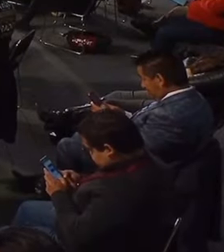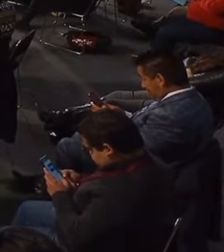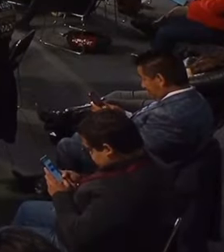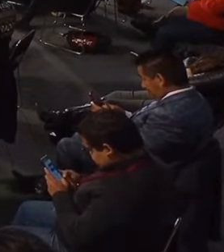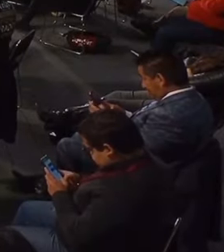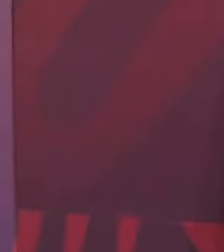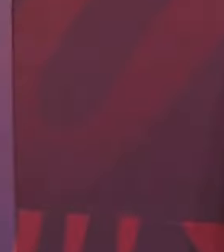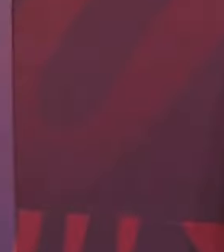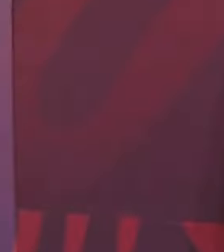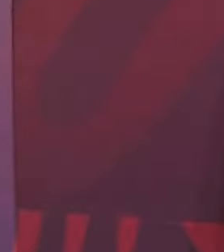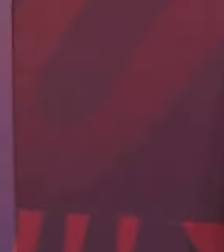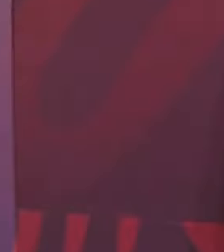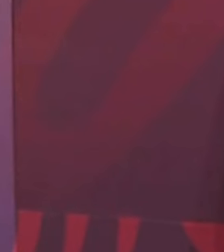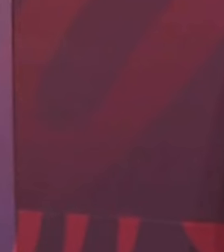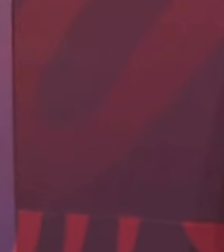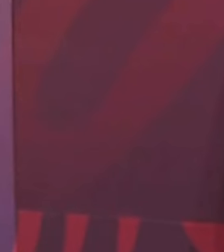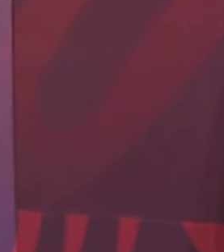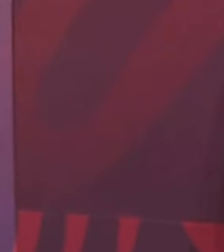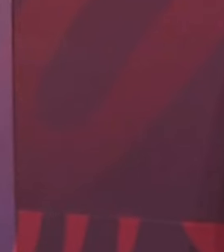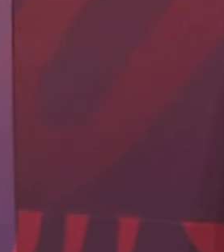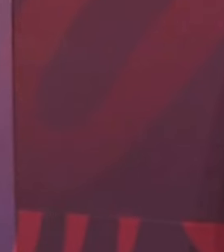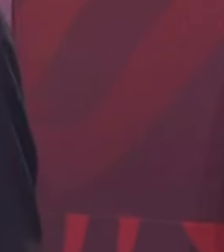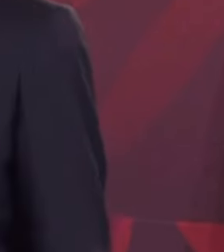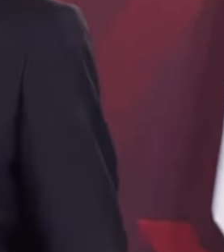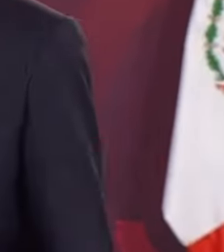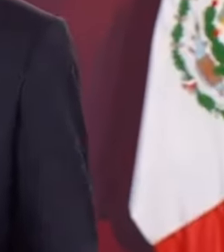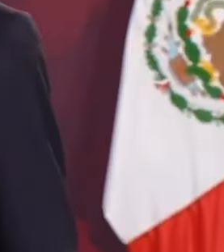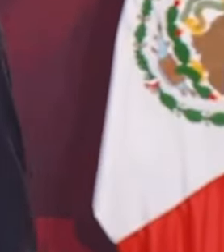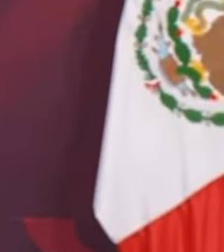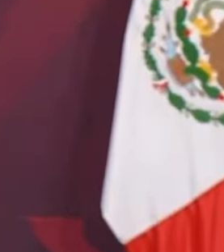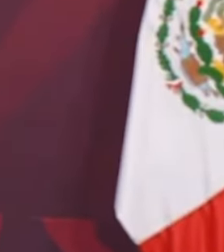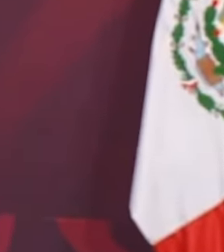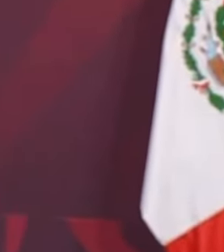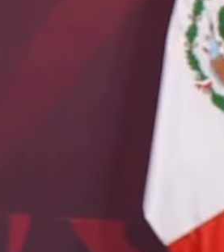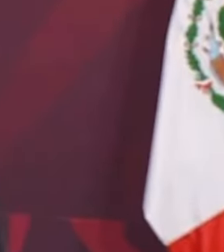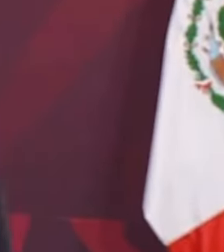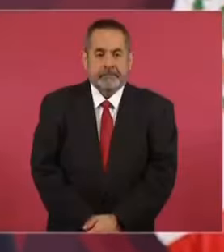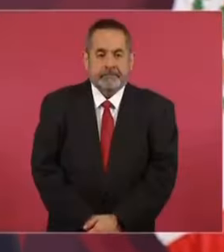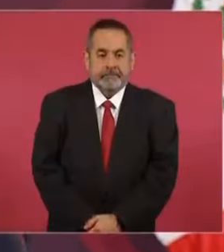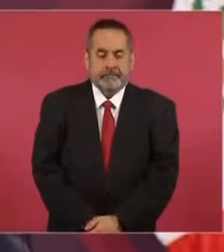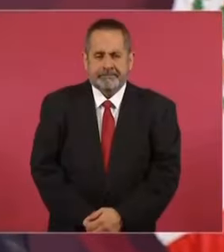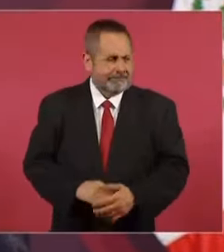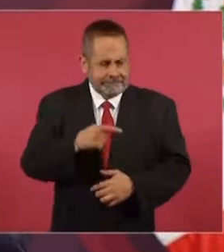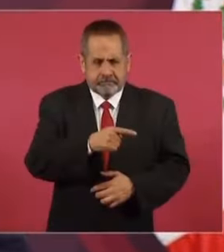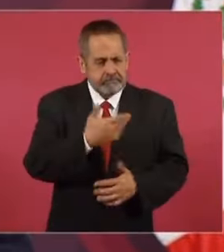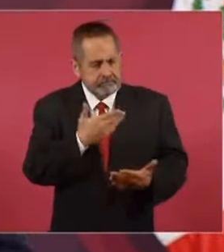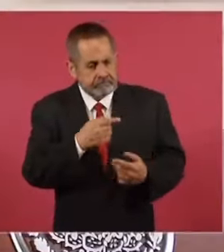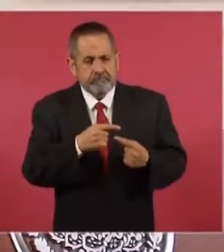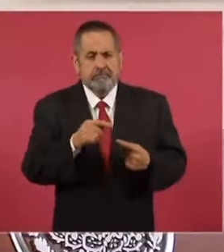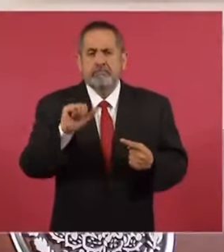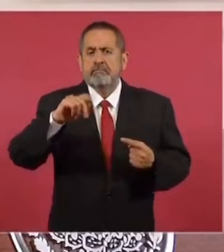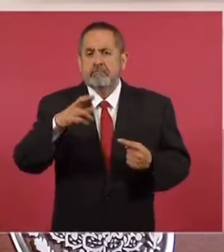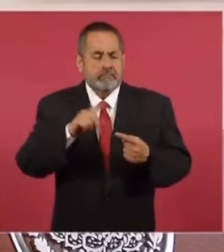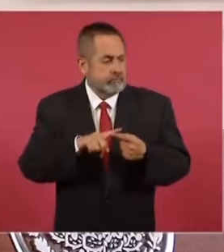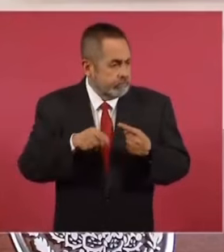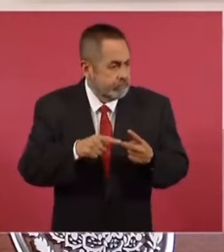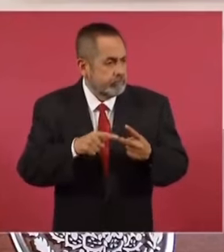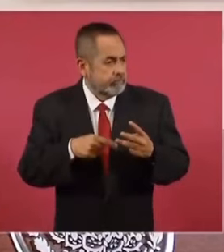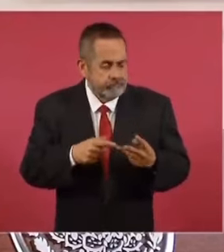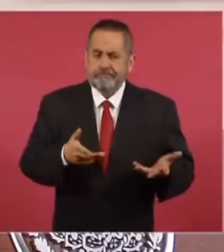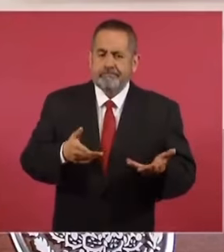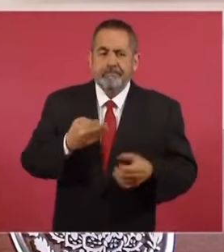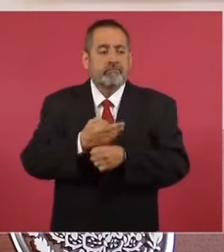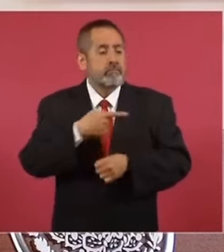que había inconformidad y a los pocos días un amparo y luego otro. Y ahora ya un